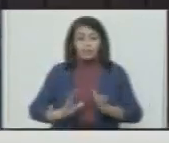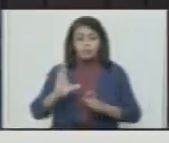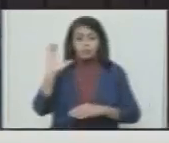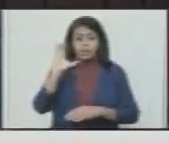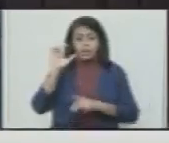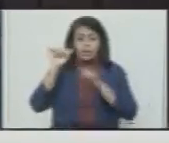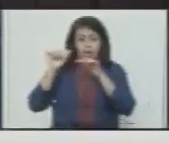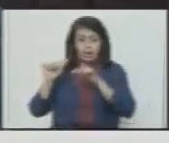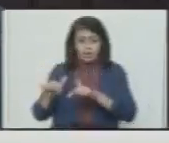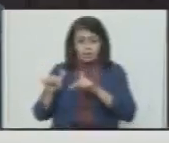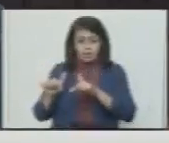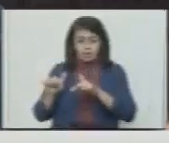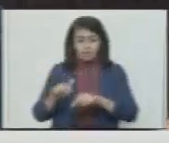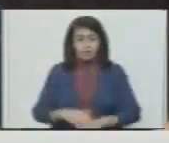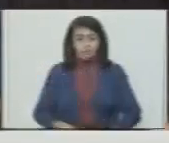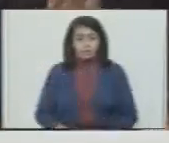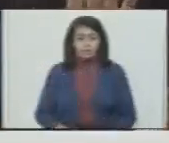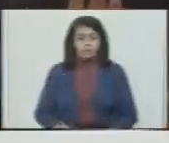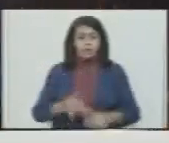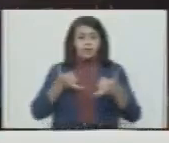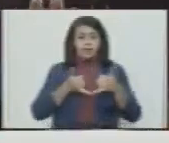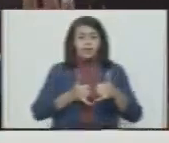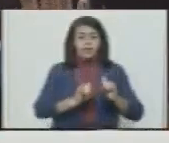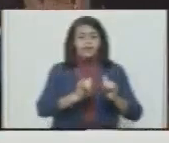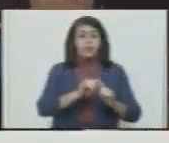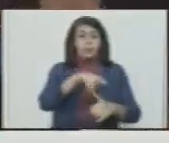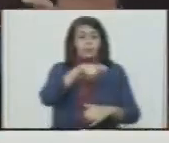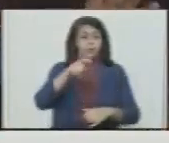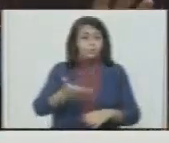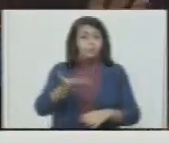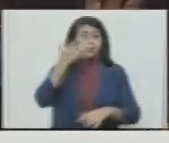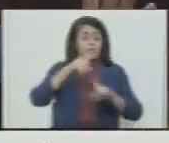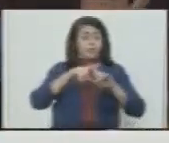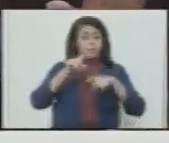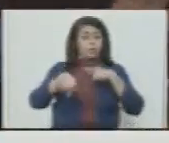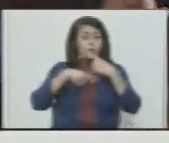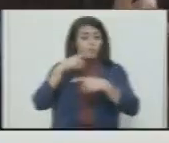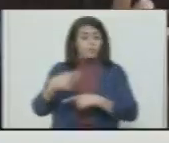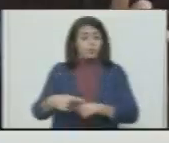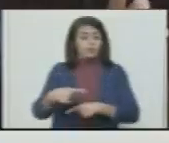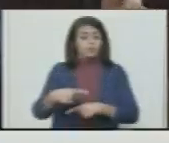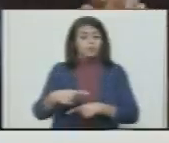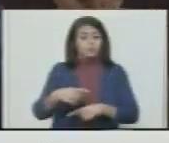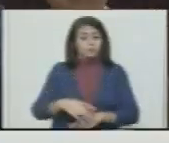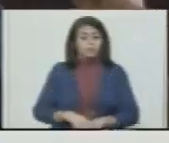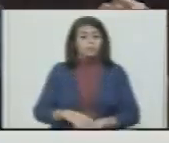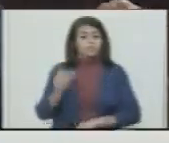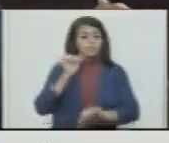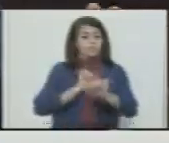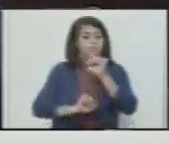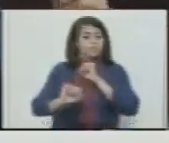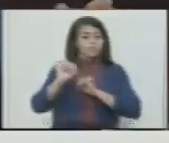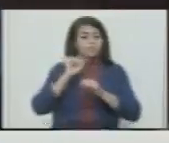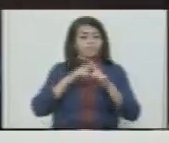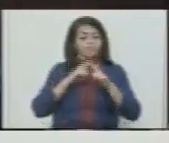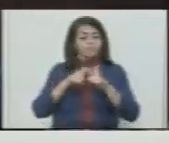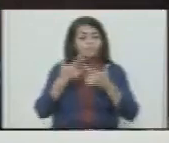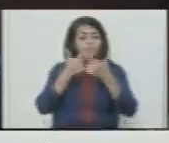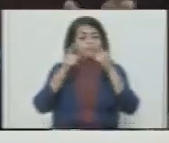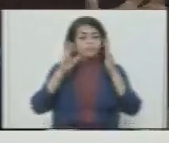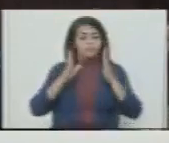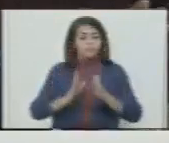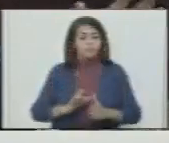lo señalaron, de nacimiento, hijo de aristócrata, pero pronto devenido en defensor